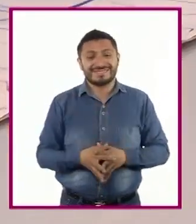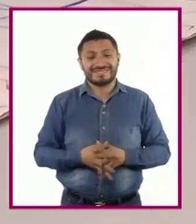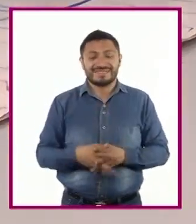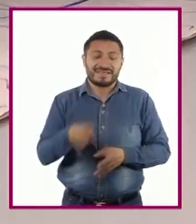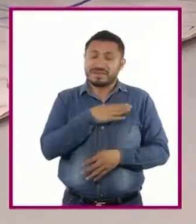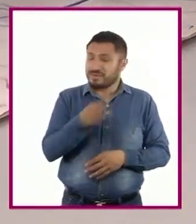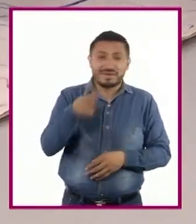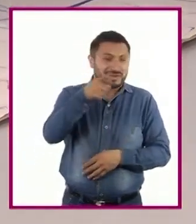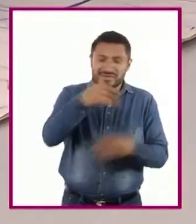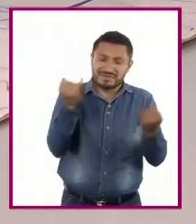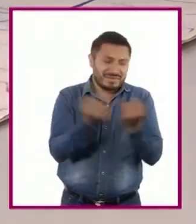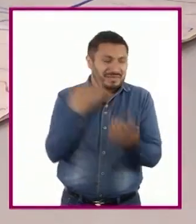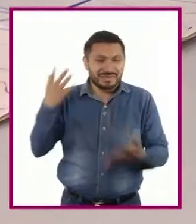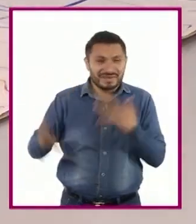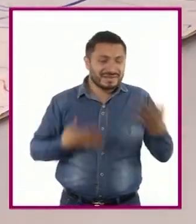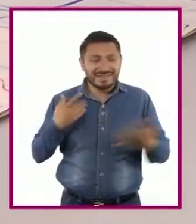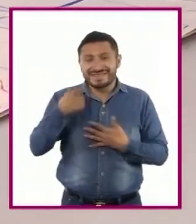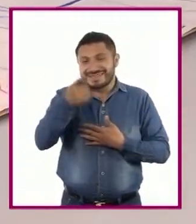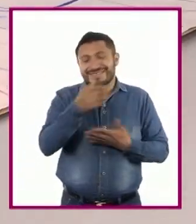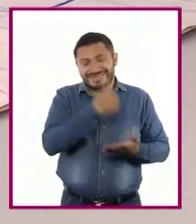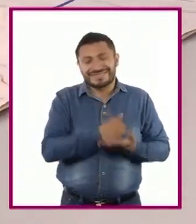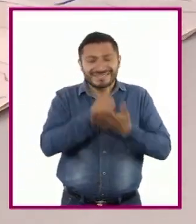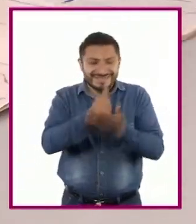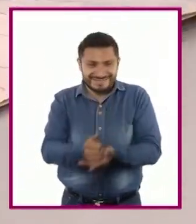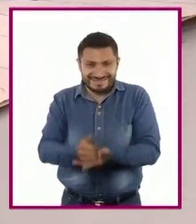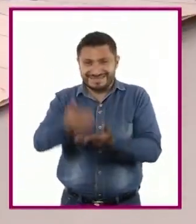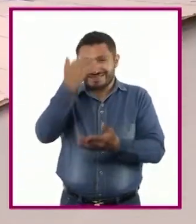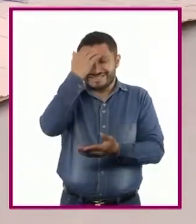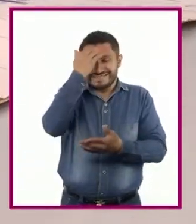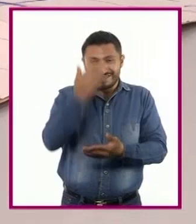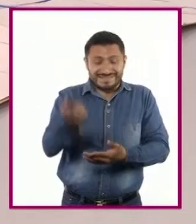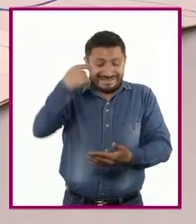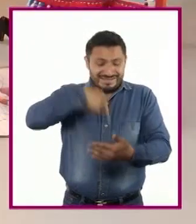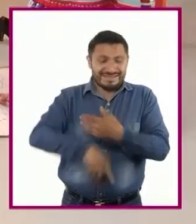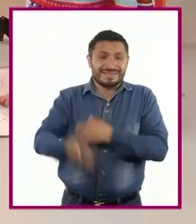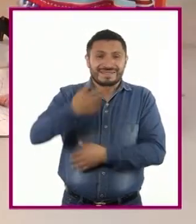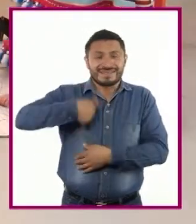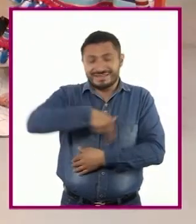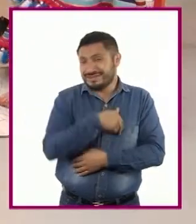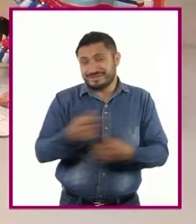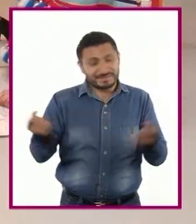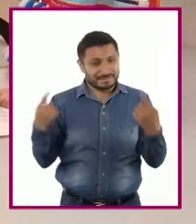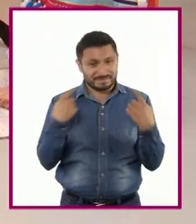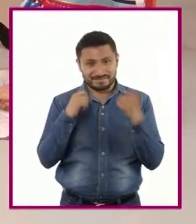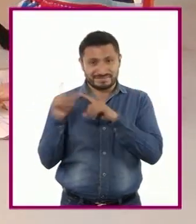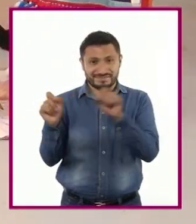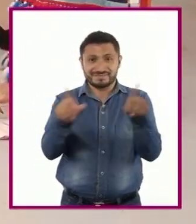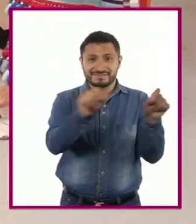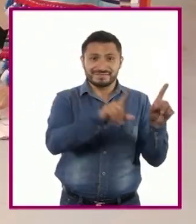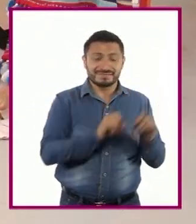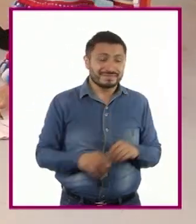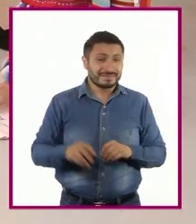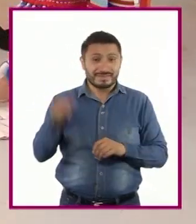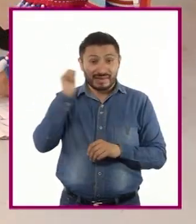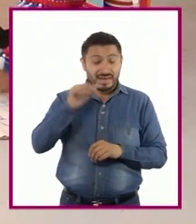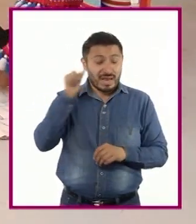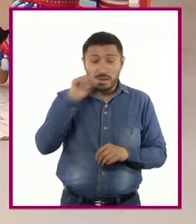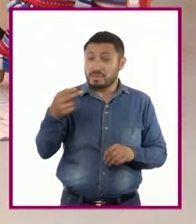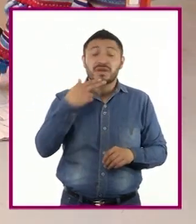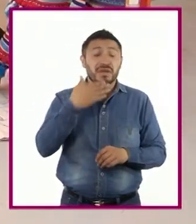Bueno, eso también lo hace divertido y nos va ayudando a conocernos a nosotros mismos. No siempre